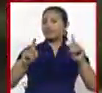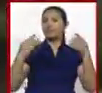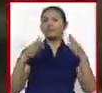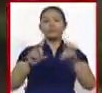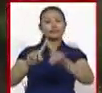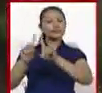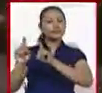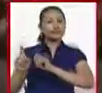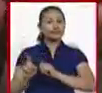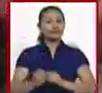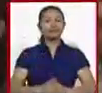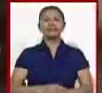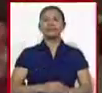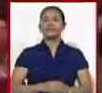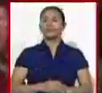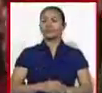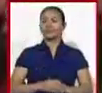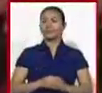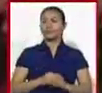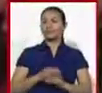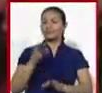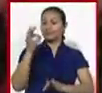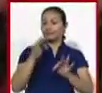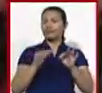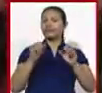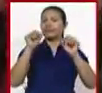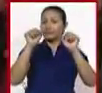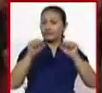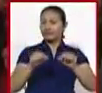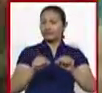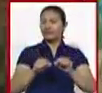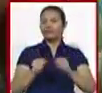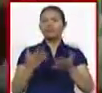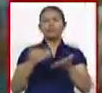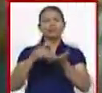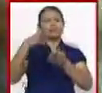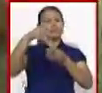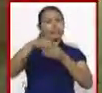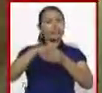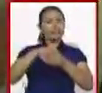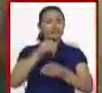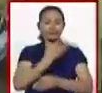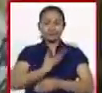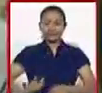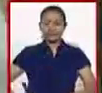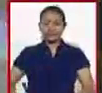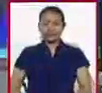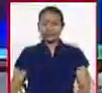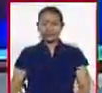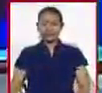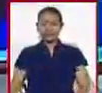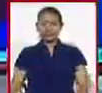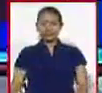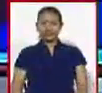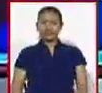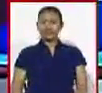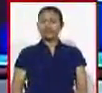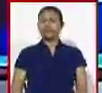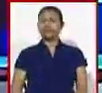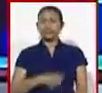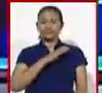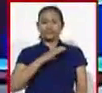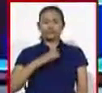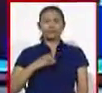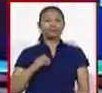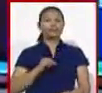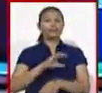está consultando el Tribunal Constitucional acerca de si es viable o no una repostulación del presidente Evo Morales. Y el presidente del